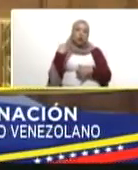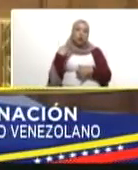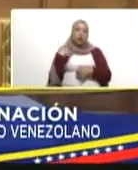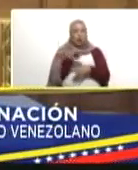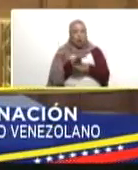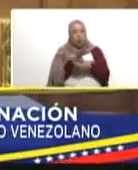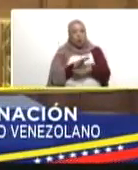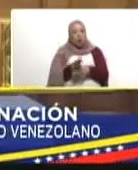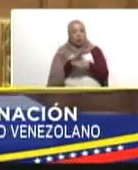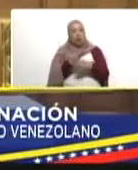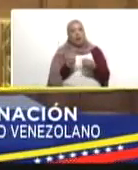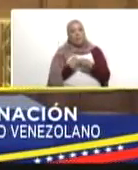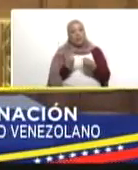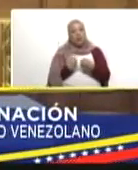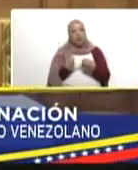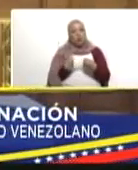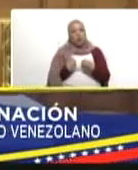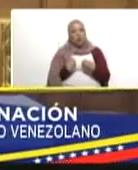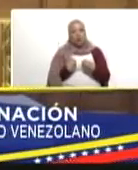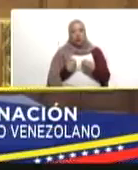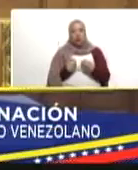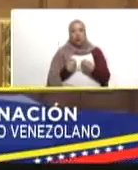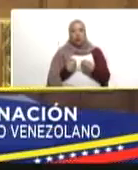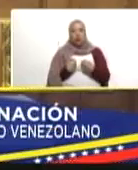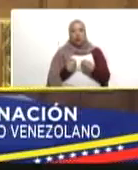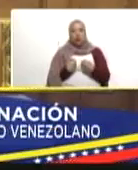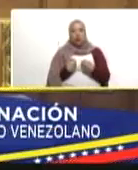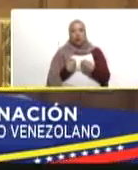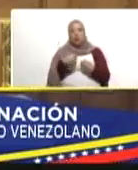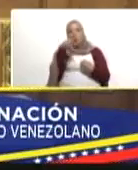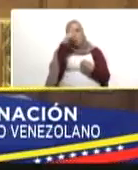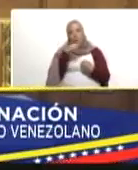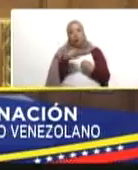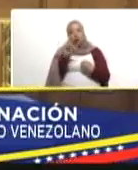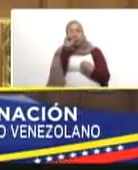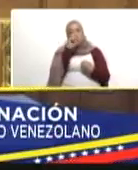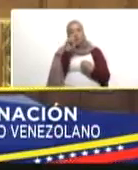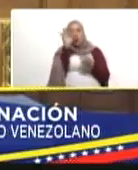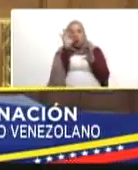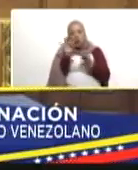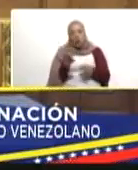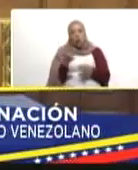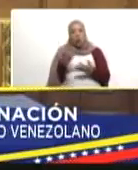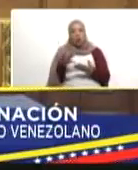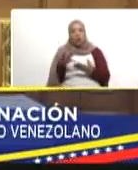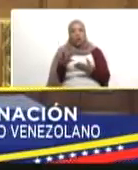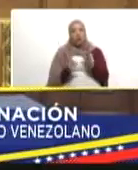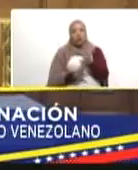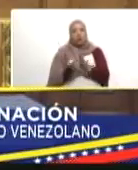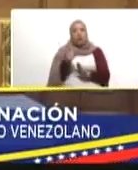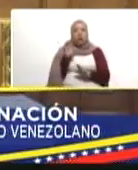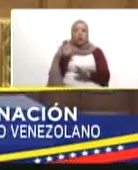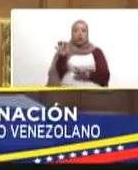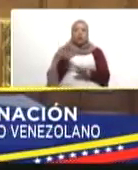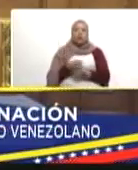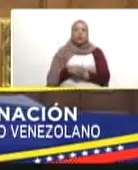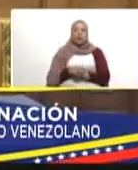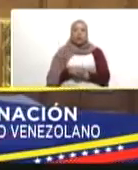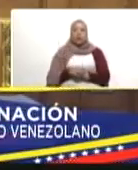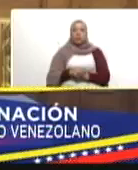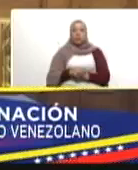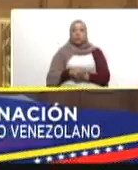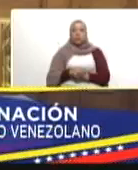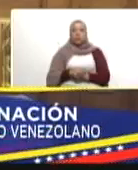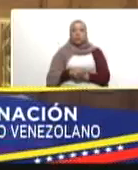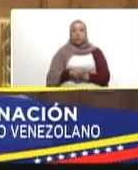cuide y viviré por años y décadas estoy seguro y vié crecer esta patria